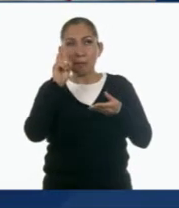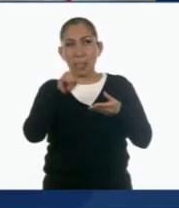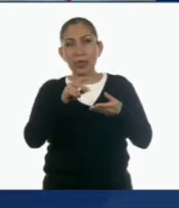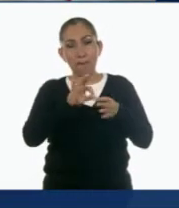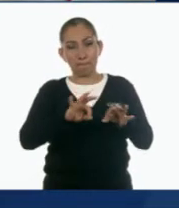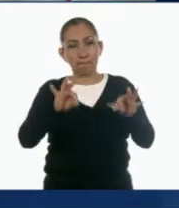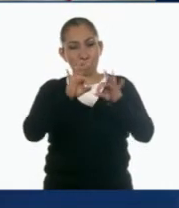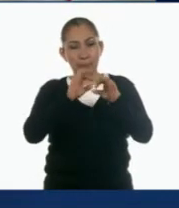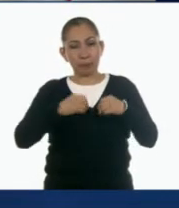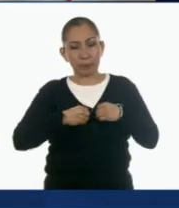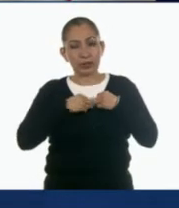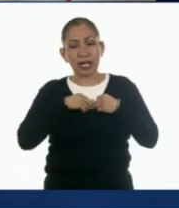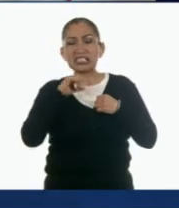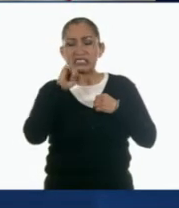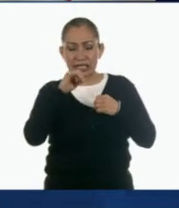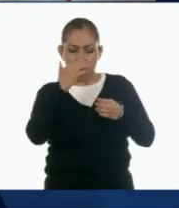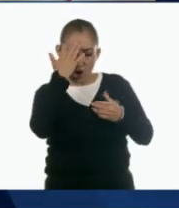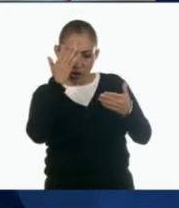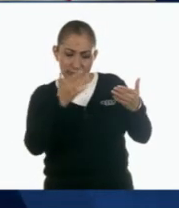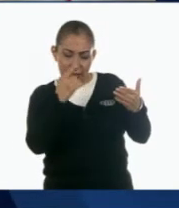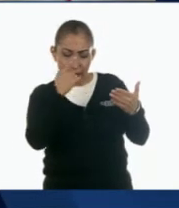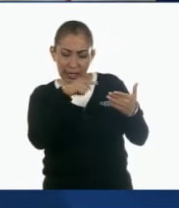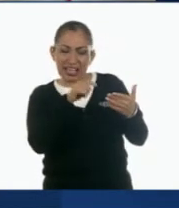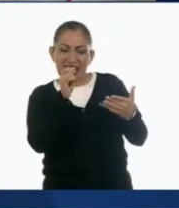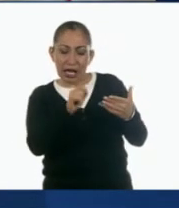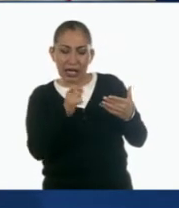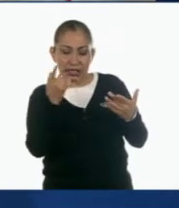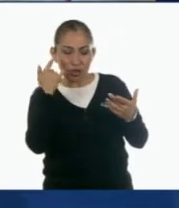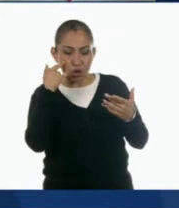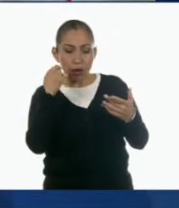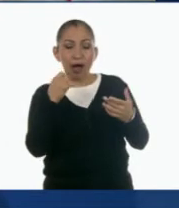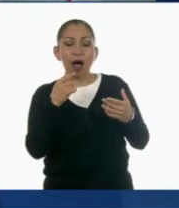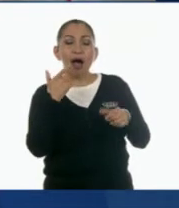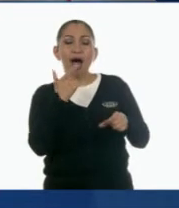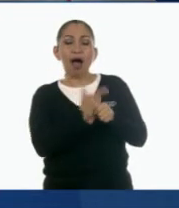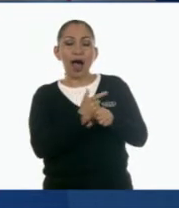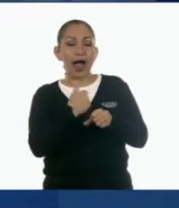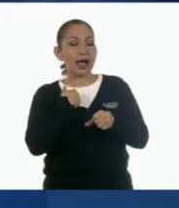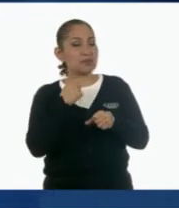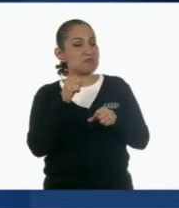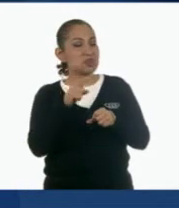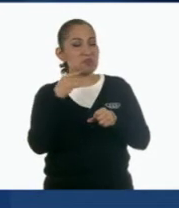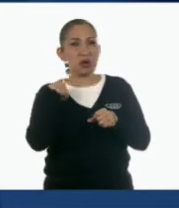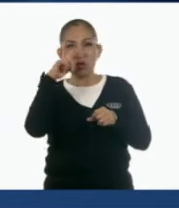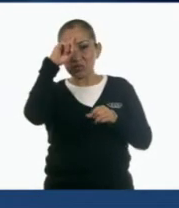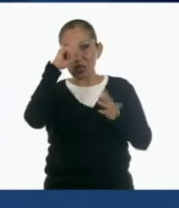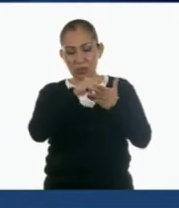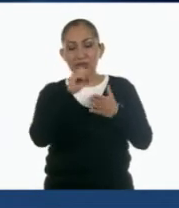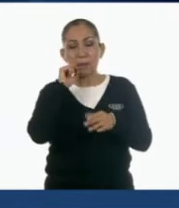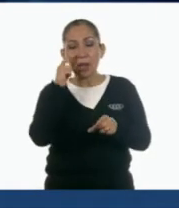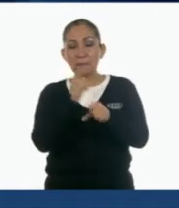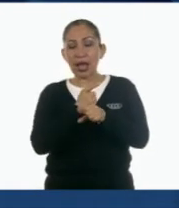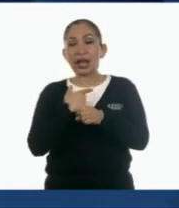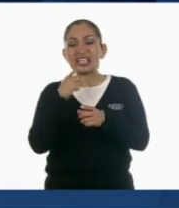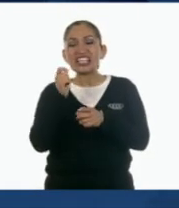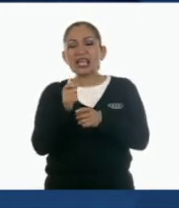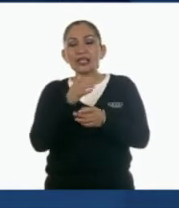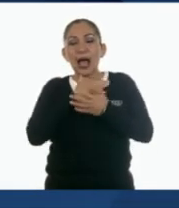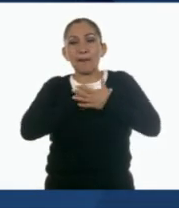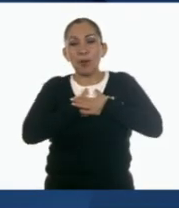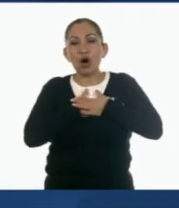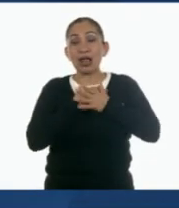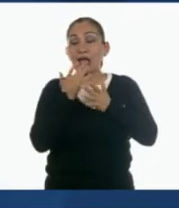en mi vida, pues si bien ahí conocí el rostro de los demonios que me perseguirían sin descanso, también descubrí el rostro del amor